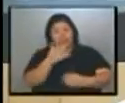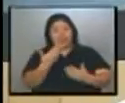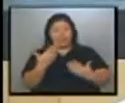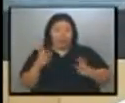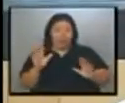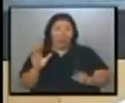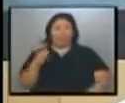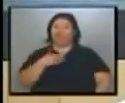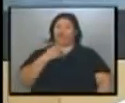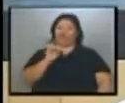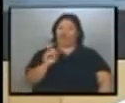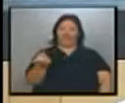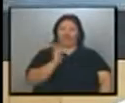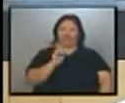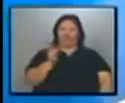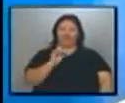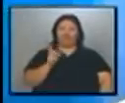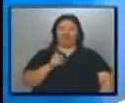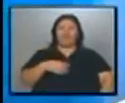pasión.